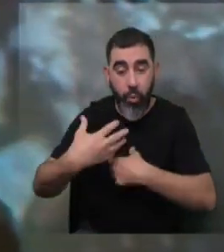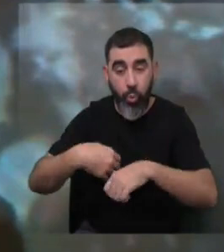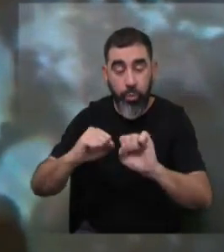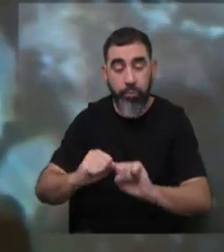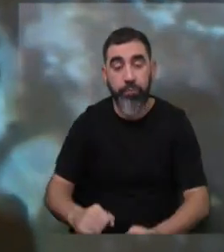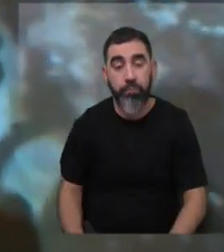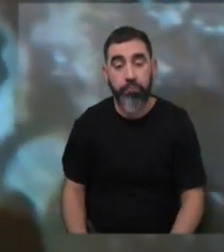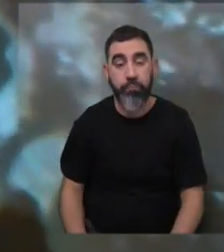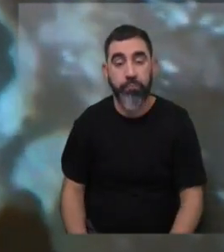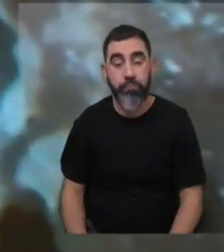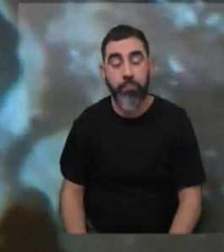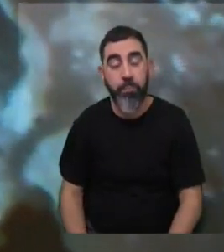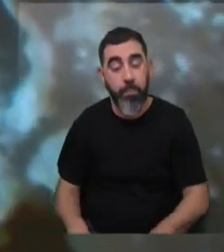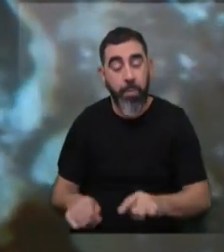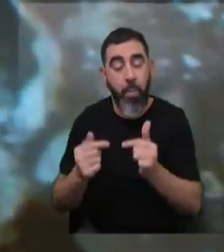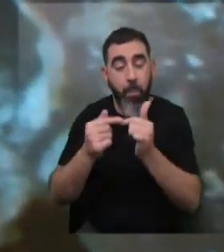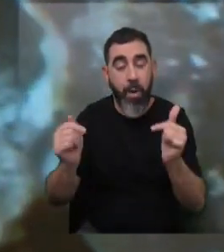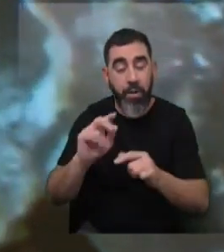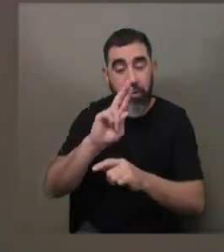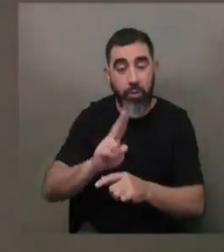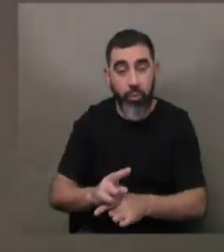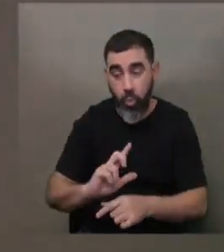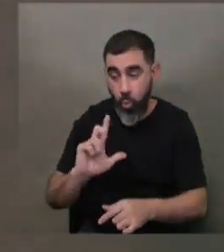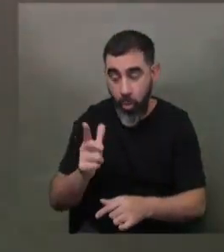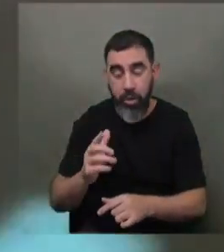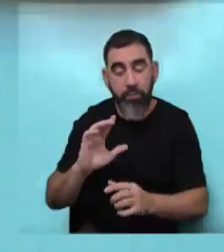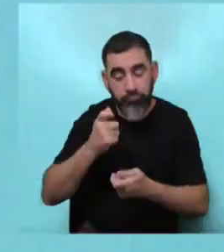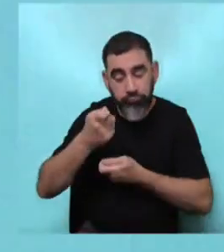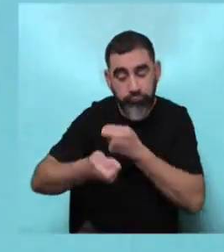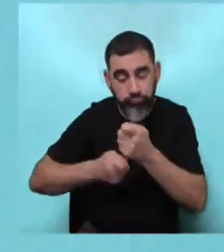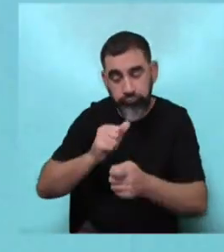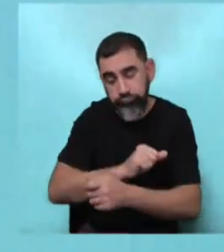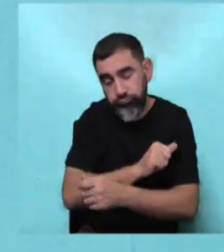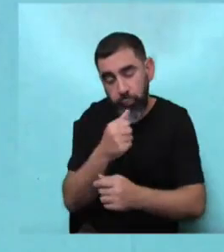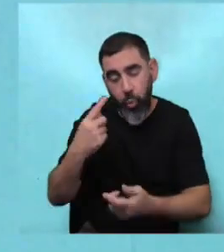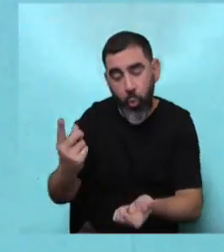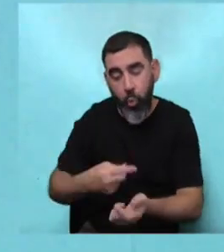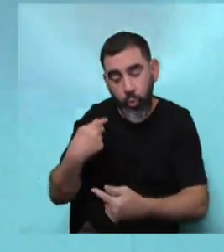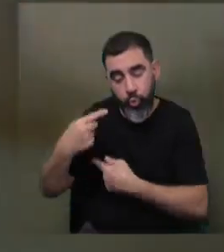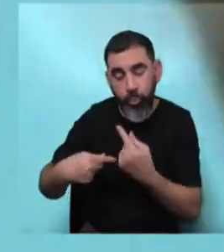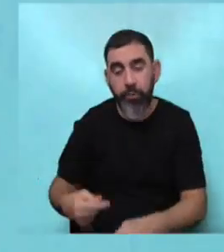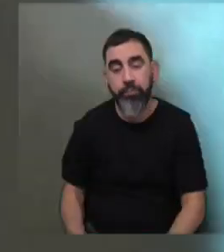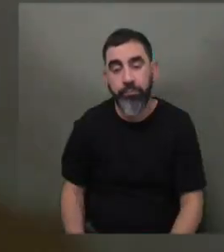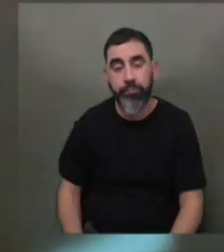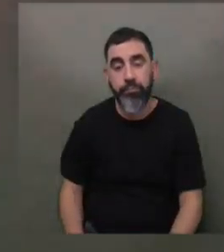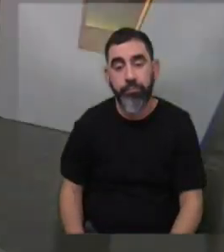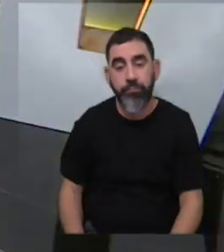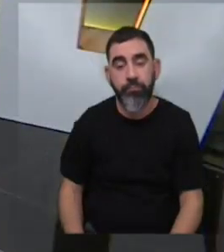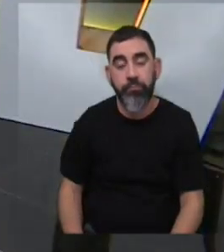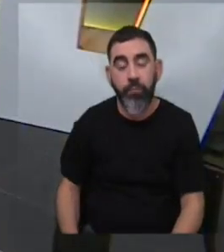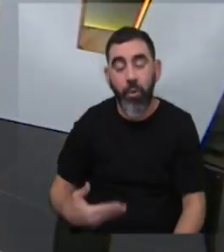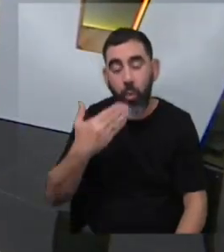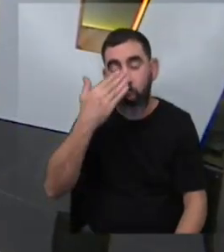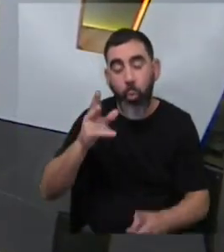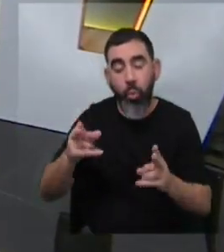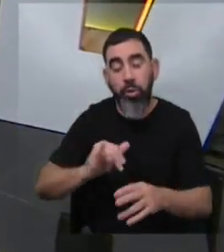partir de los materiales usados y ver que no están, bueno, poder reconstruir un poco hábitos, recorridos y demás. En este último tramo del